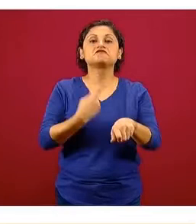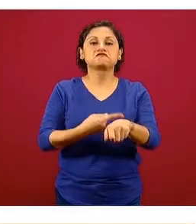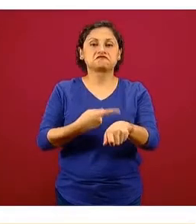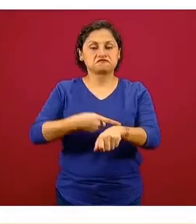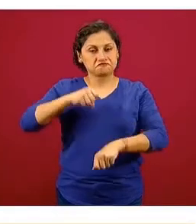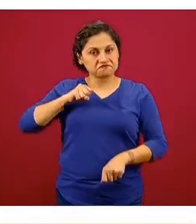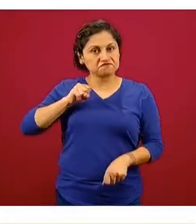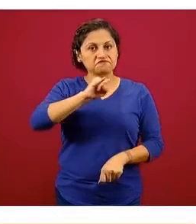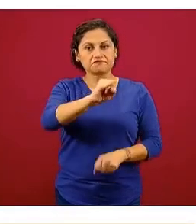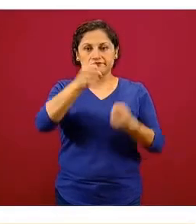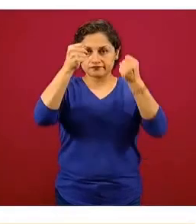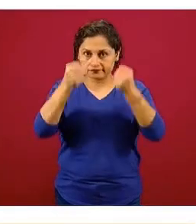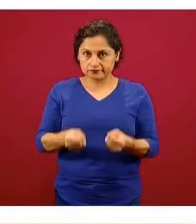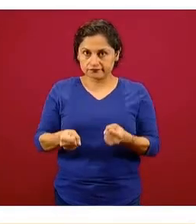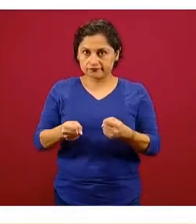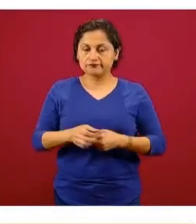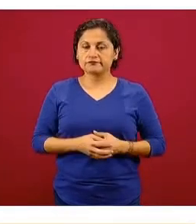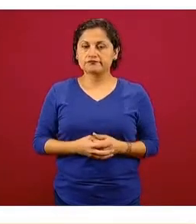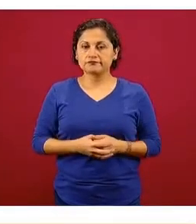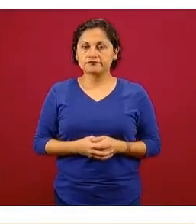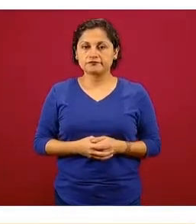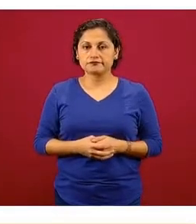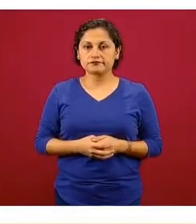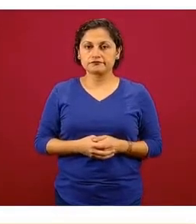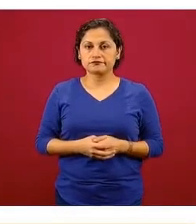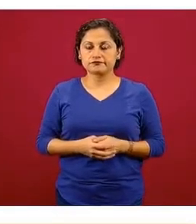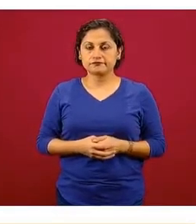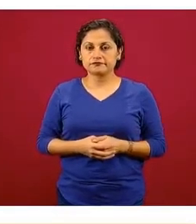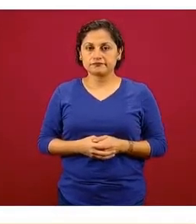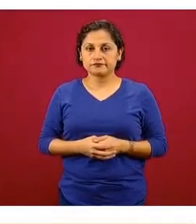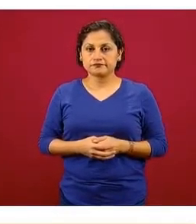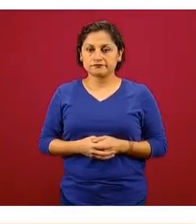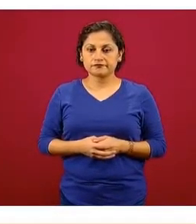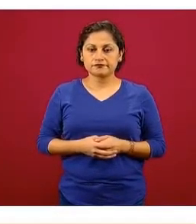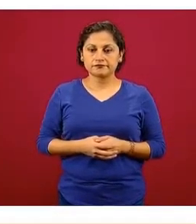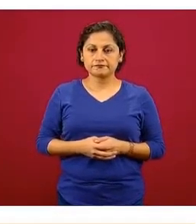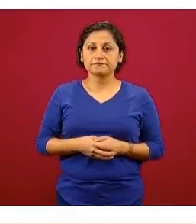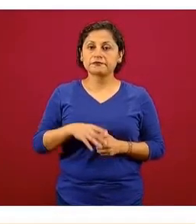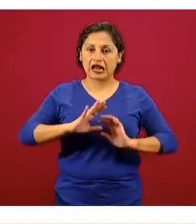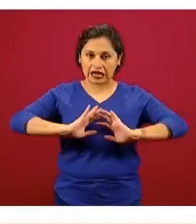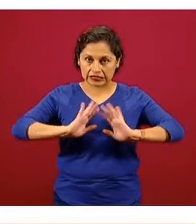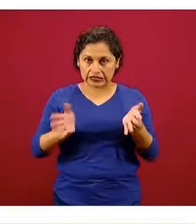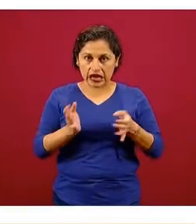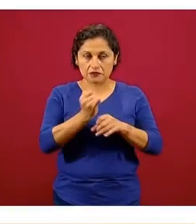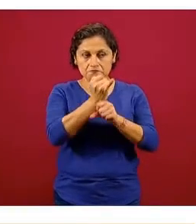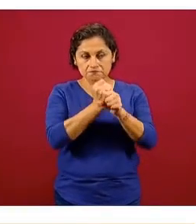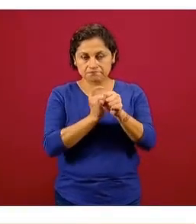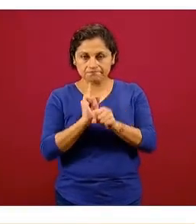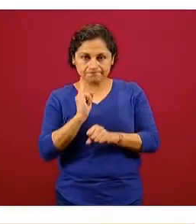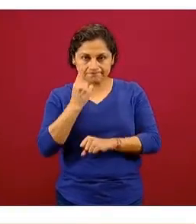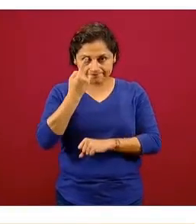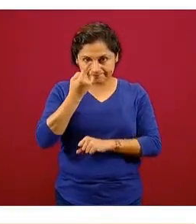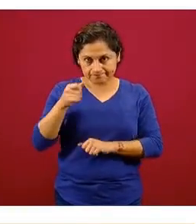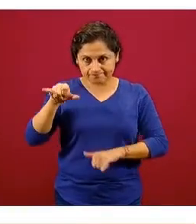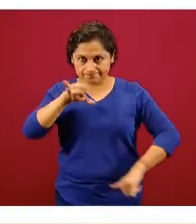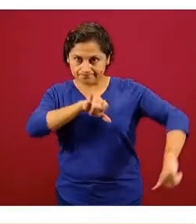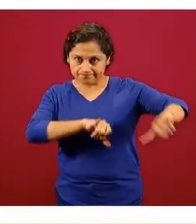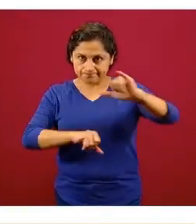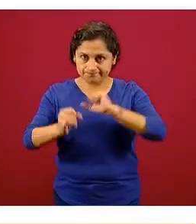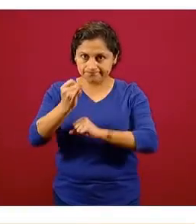aquellas personas que tienen la enfermedad COVID y se les ha tomado una muestra para el diagnóstico por